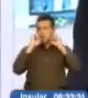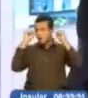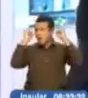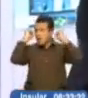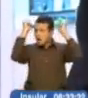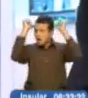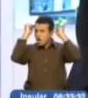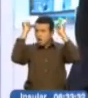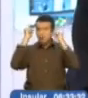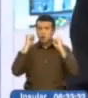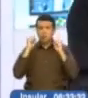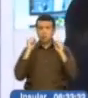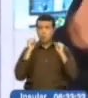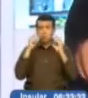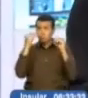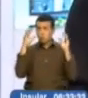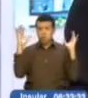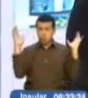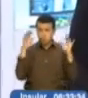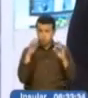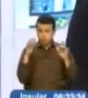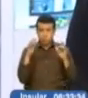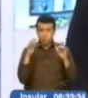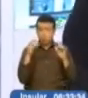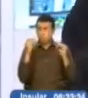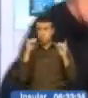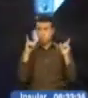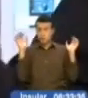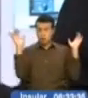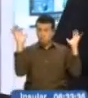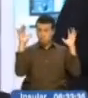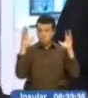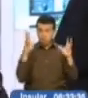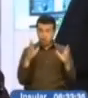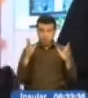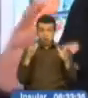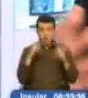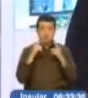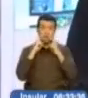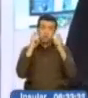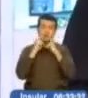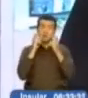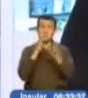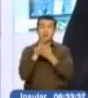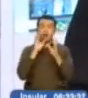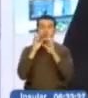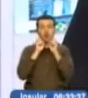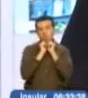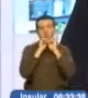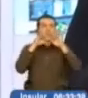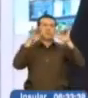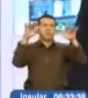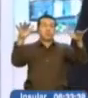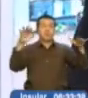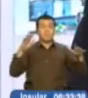que meten mucha gente en la calle, pero eso tiene una amplificación mediática impresionante y logran